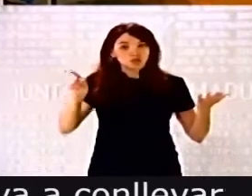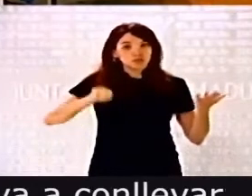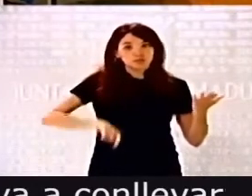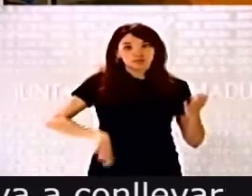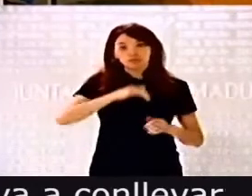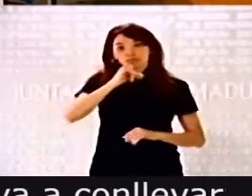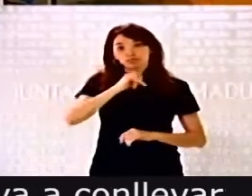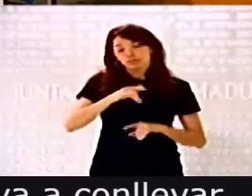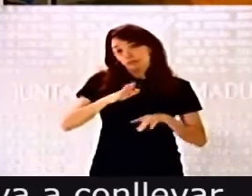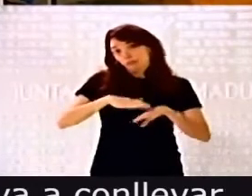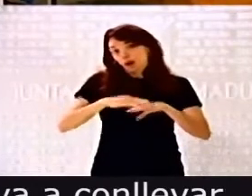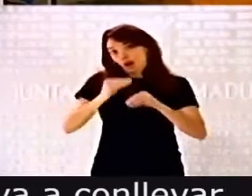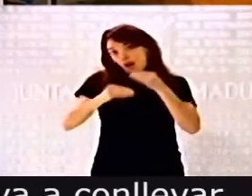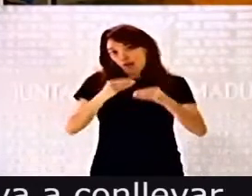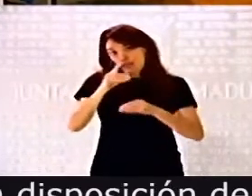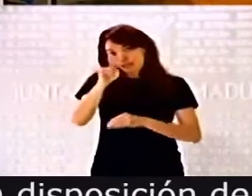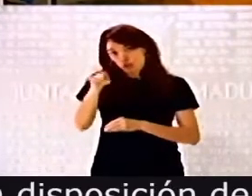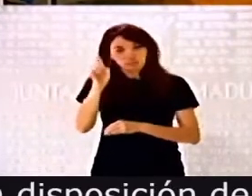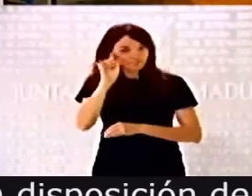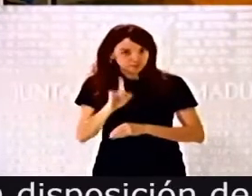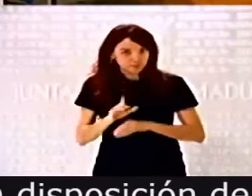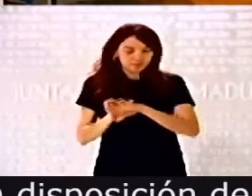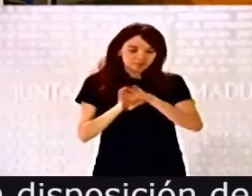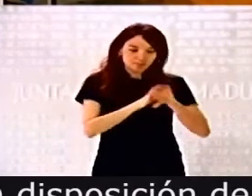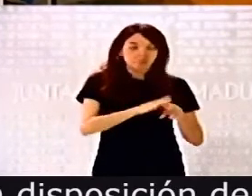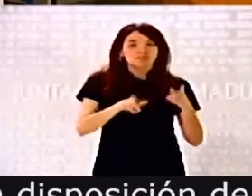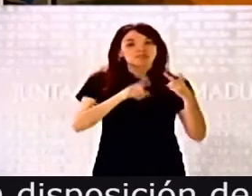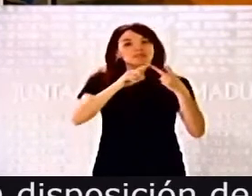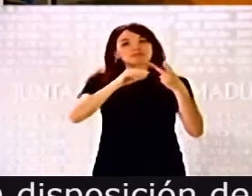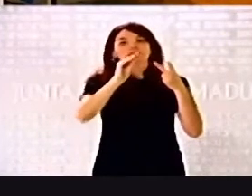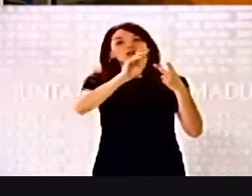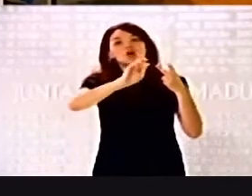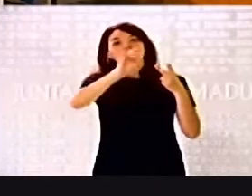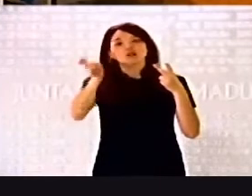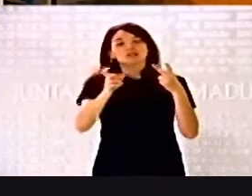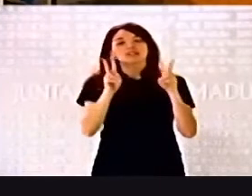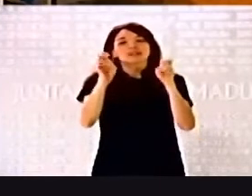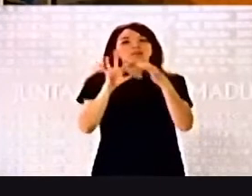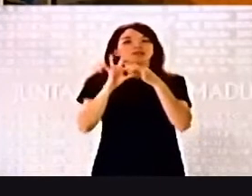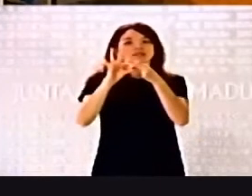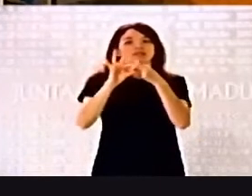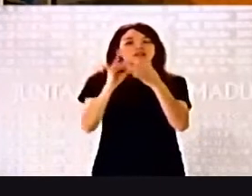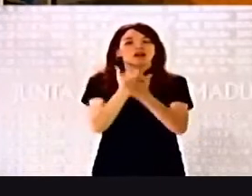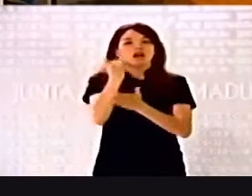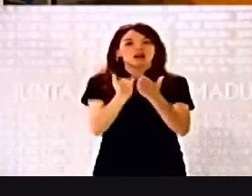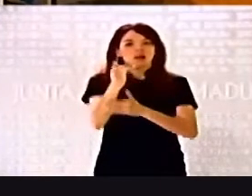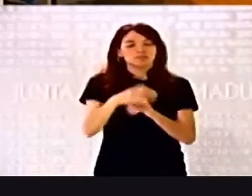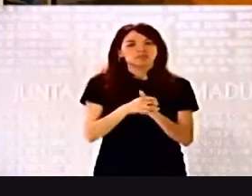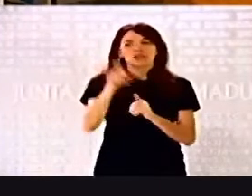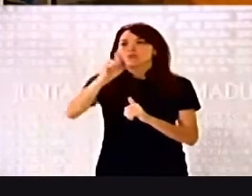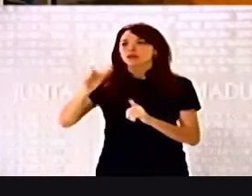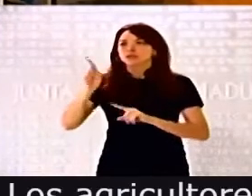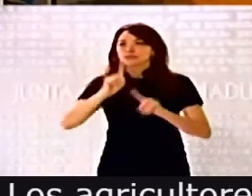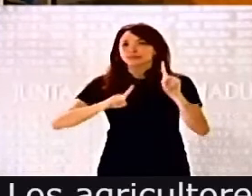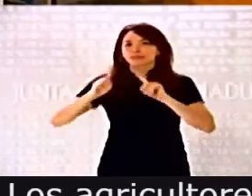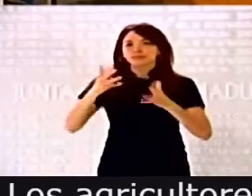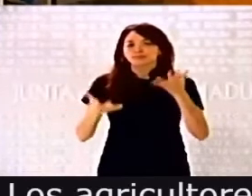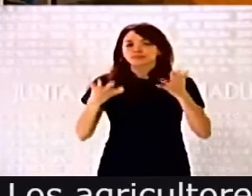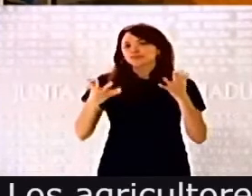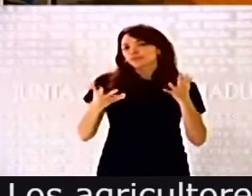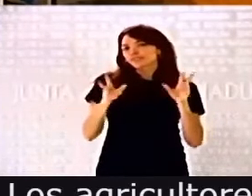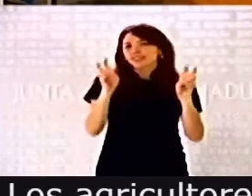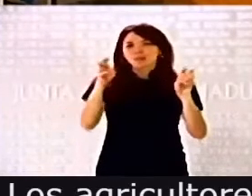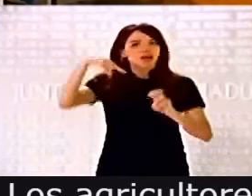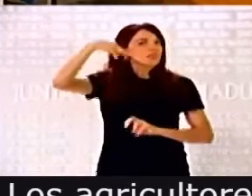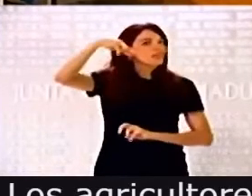llevarlo a cabo. Y otra cuestión es relacionada con la agricultura. Los agricultores están preocupados por las campañas de la